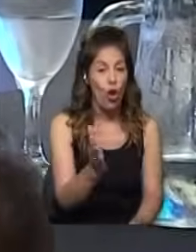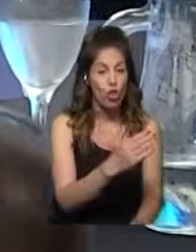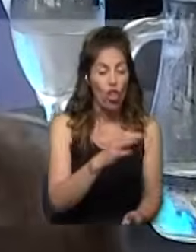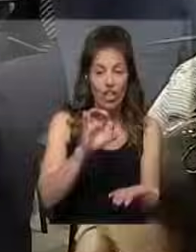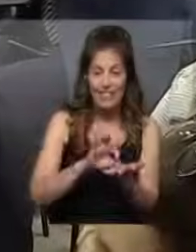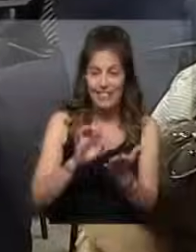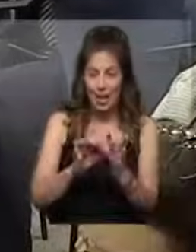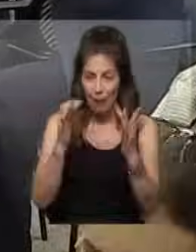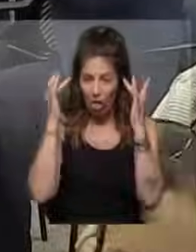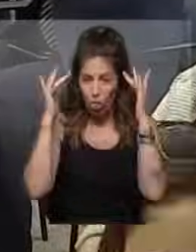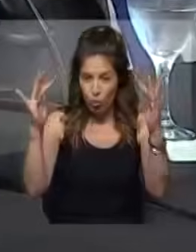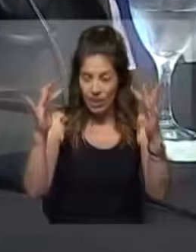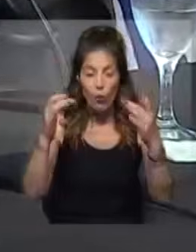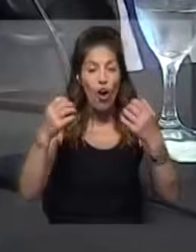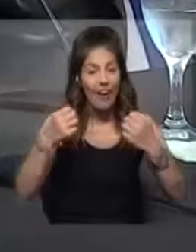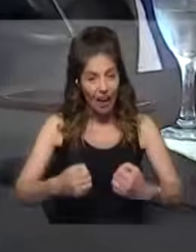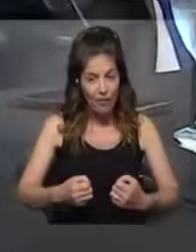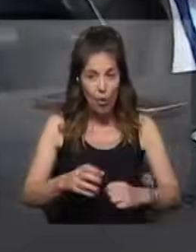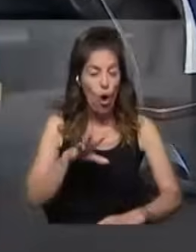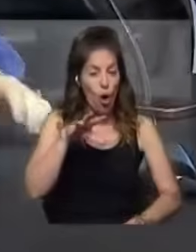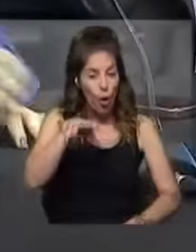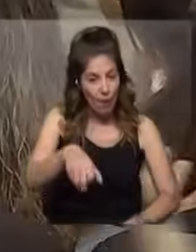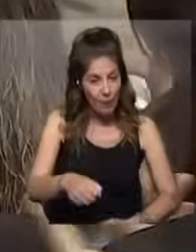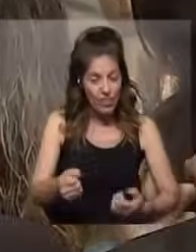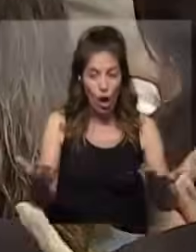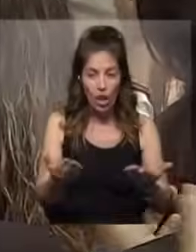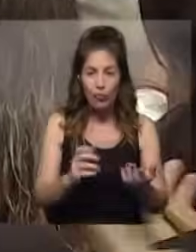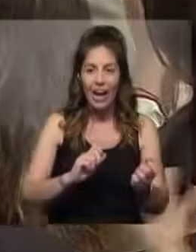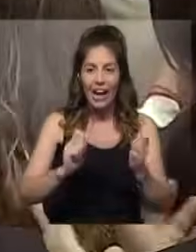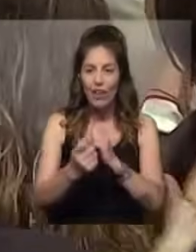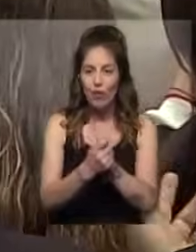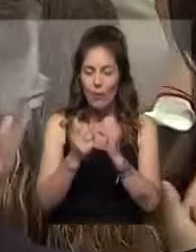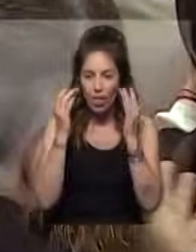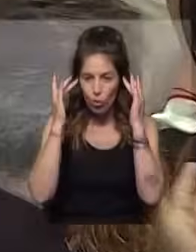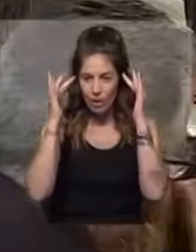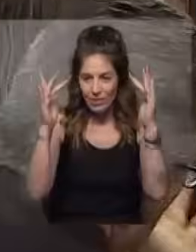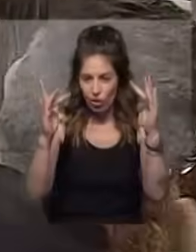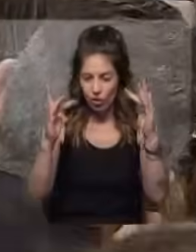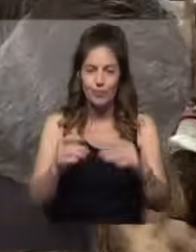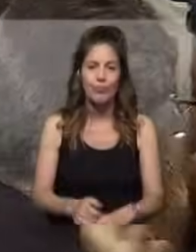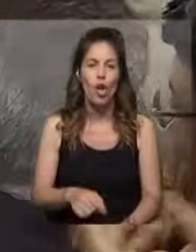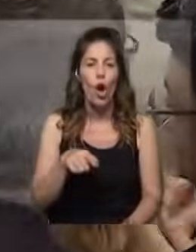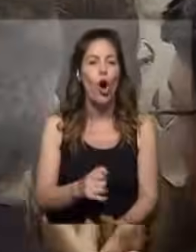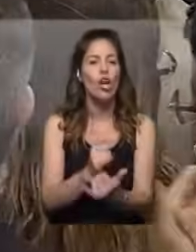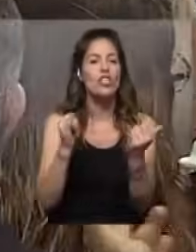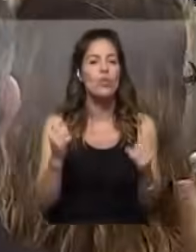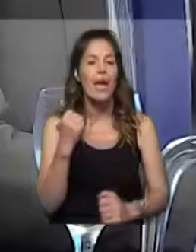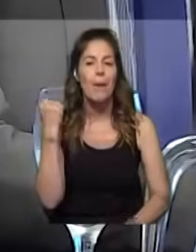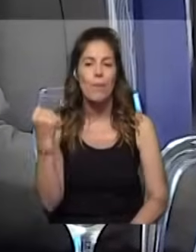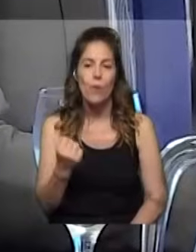sistema educativo y reafirmó su compromiso con la actual reforma de la educación Hoy es un día muy